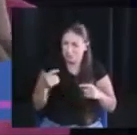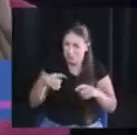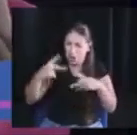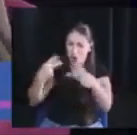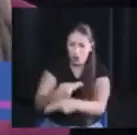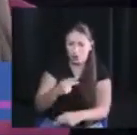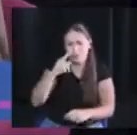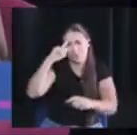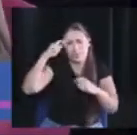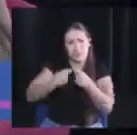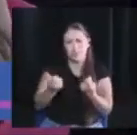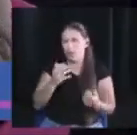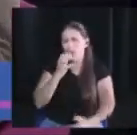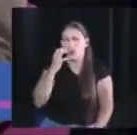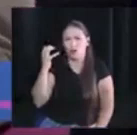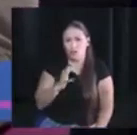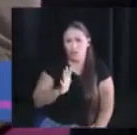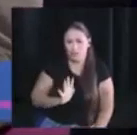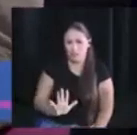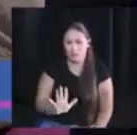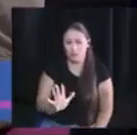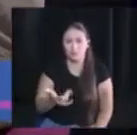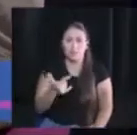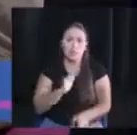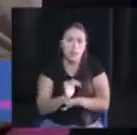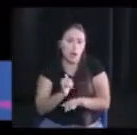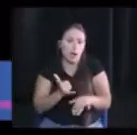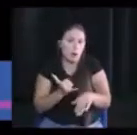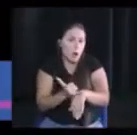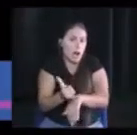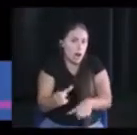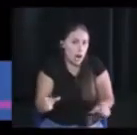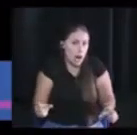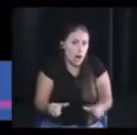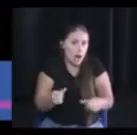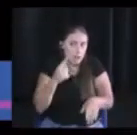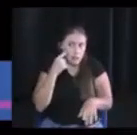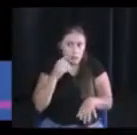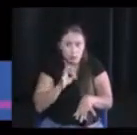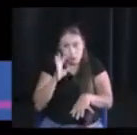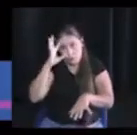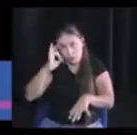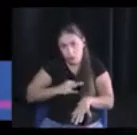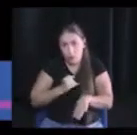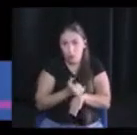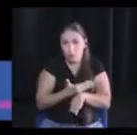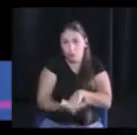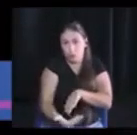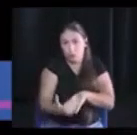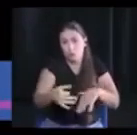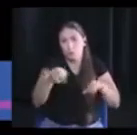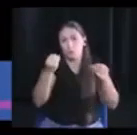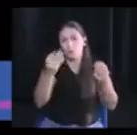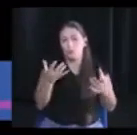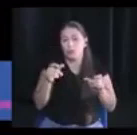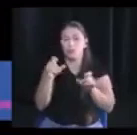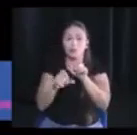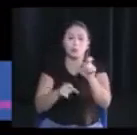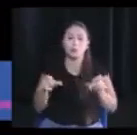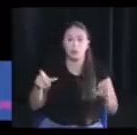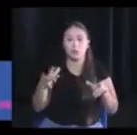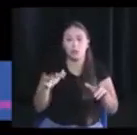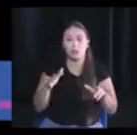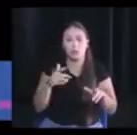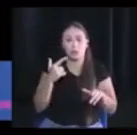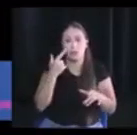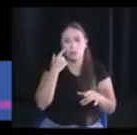un error grosero. Es como un paso en falso. Yo creo que puede tener consecuencias en el sentido de que creo que la gente que va a